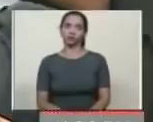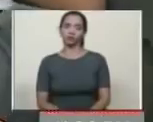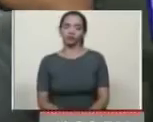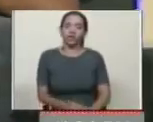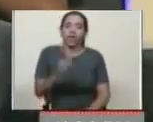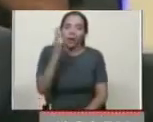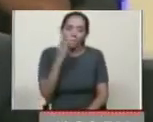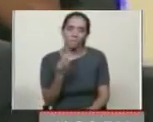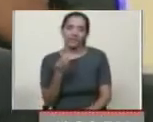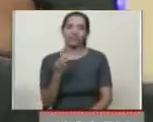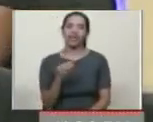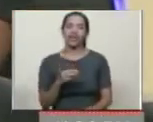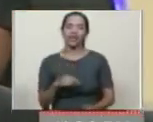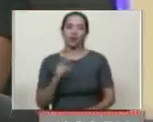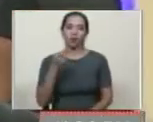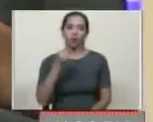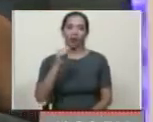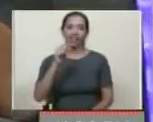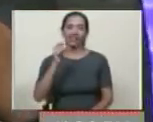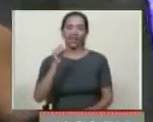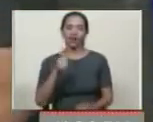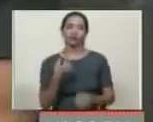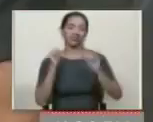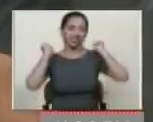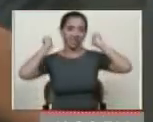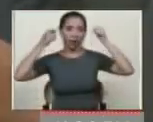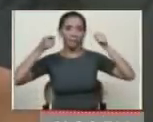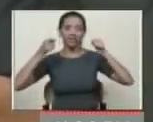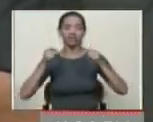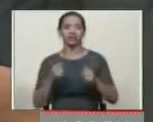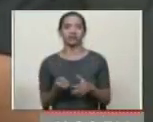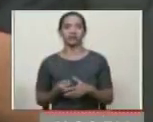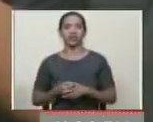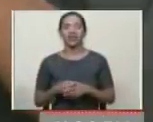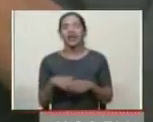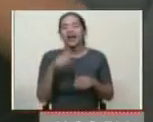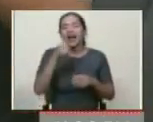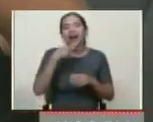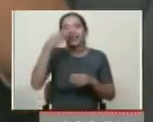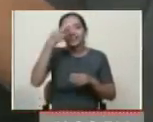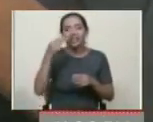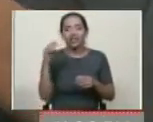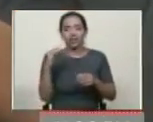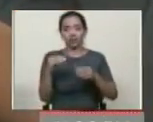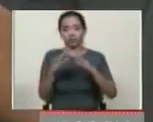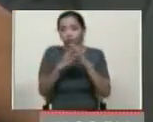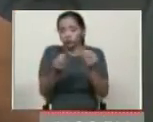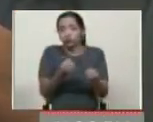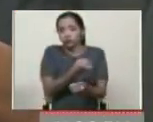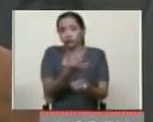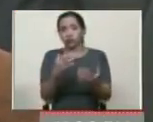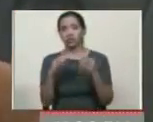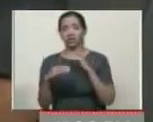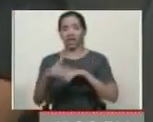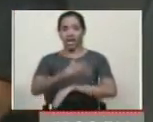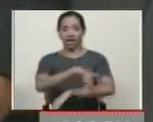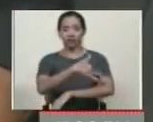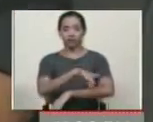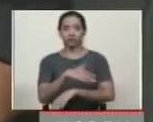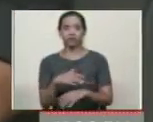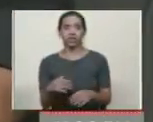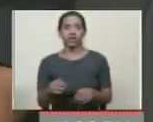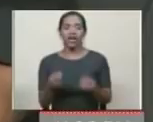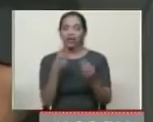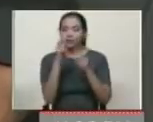el caso Guarataro, caso San Martín, caso Artigas, caso 23, no, muchos casos que estuvimos haciendo recorrido a las comunidades y